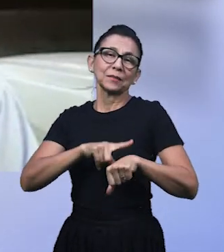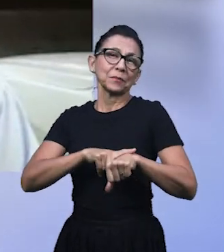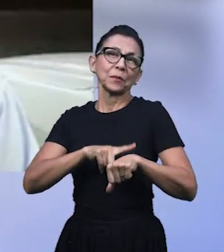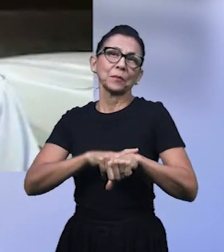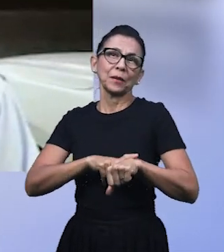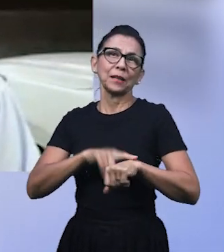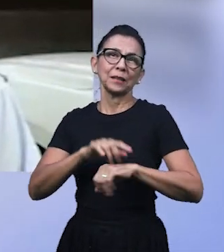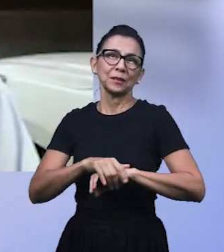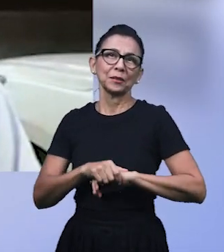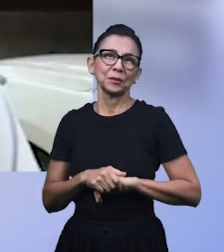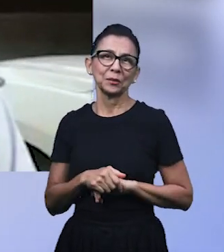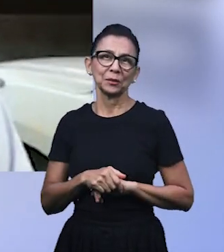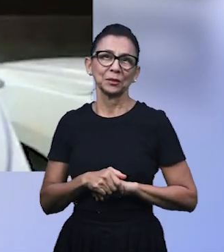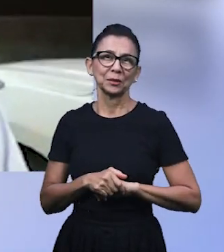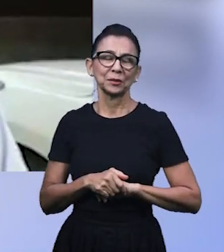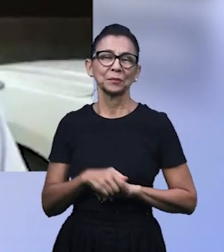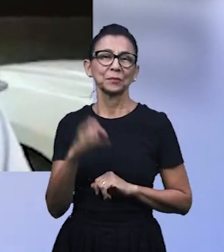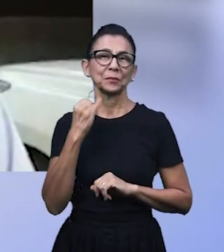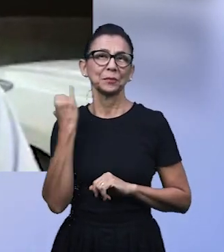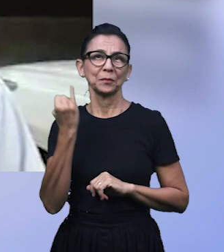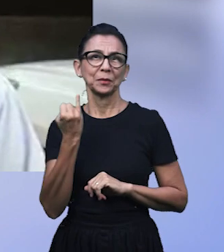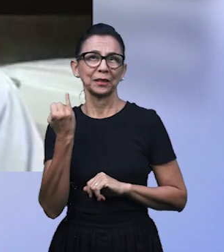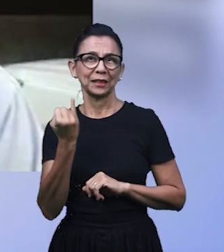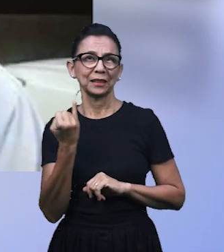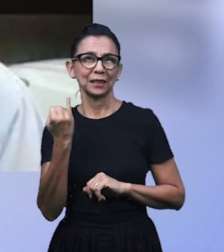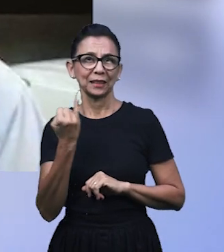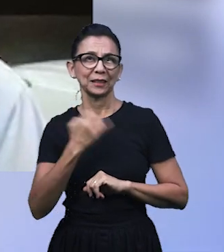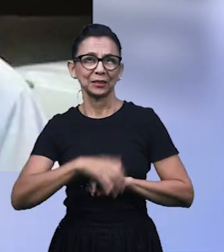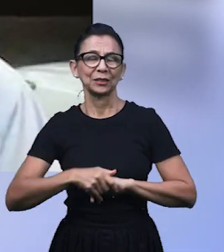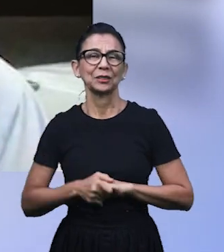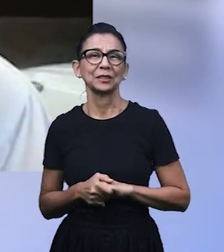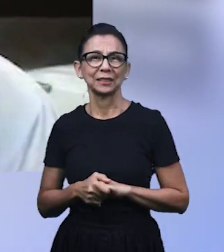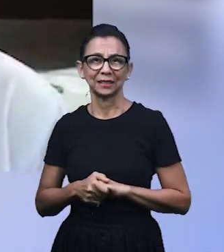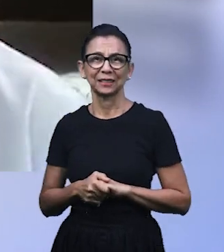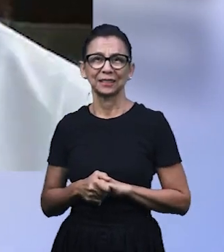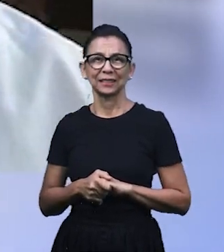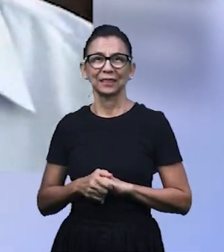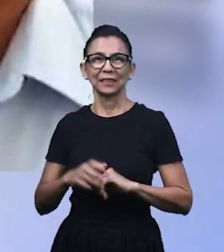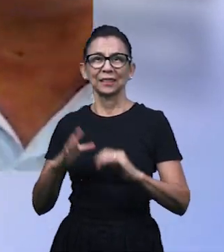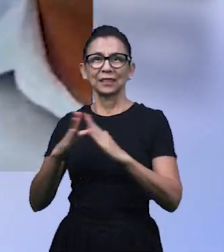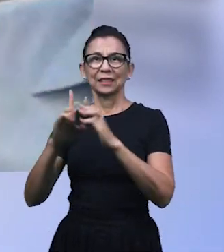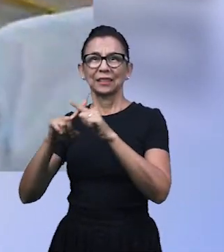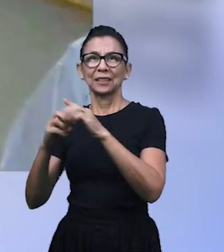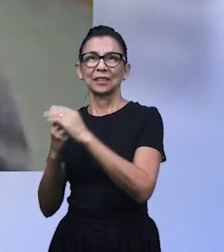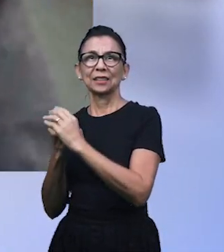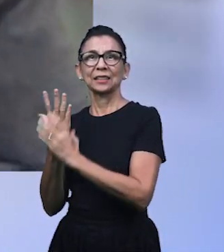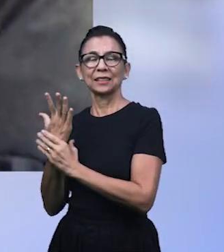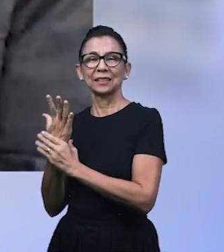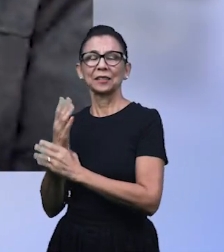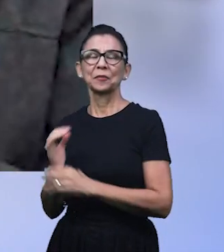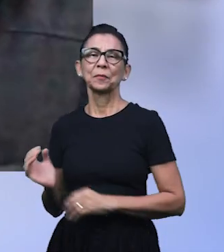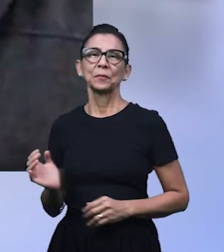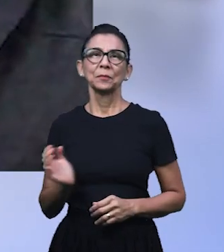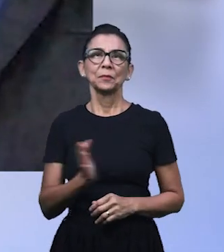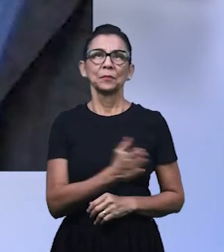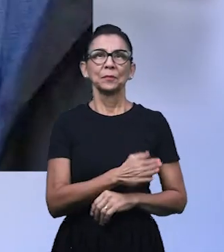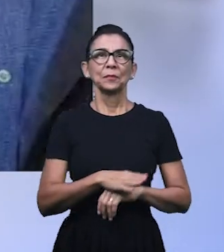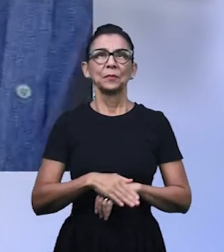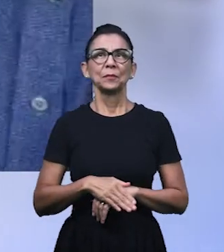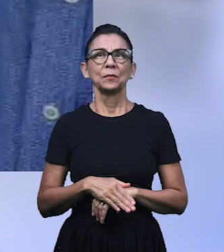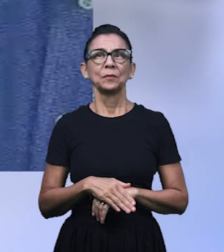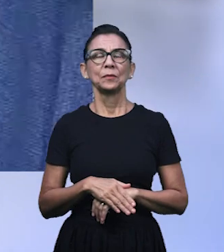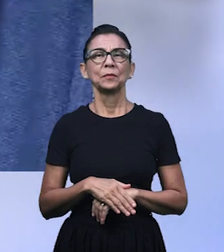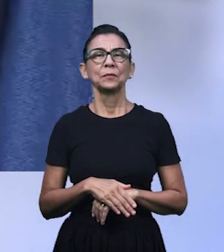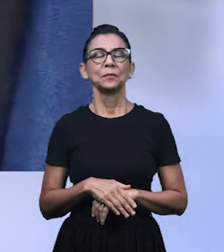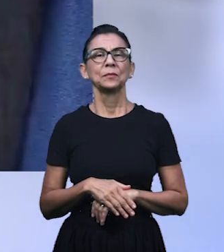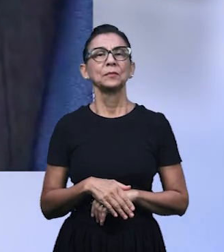los cuales el pueblo acá de Casa Grande ahora está esperando el momento de la consagración. Ese es Pastor